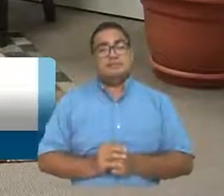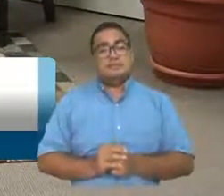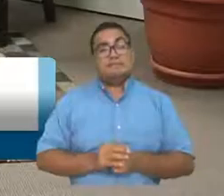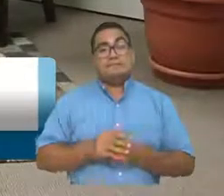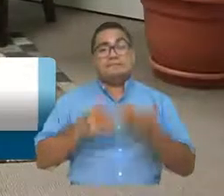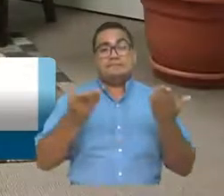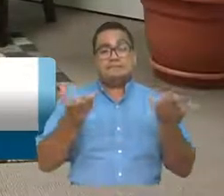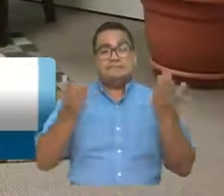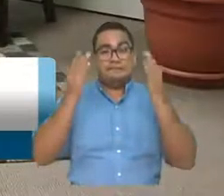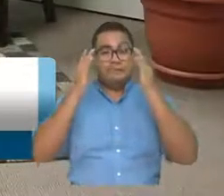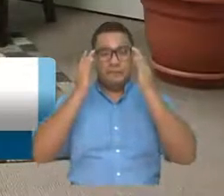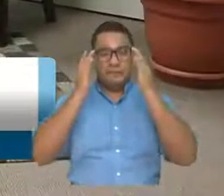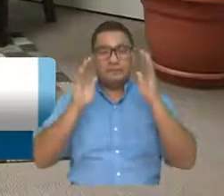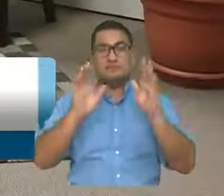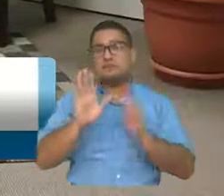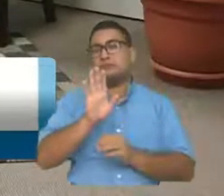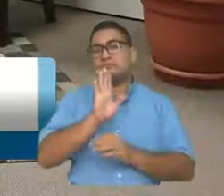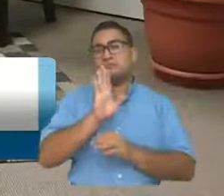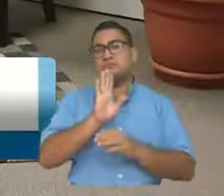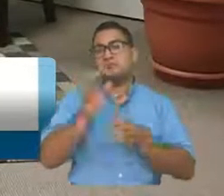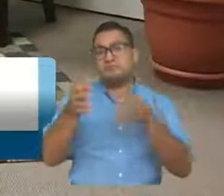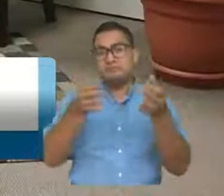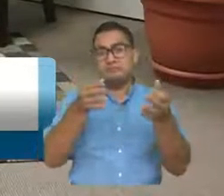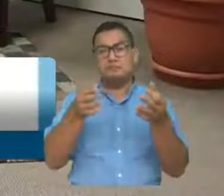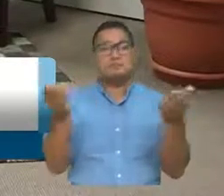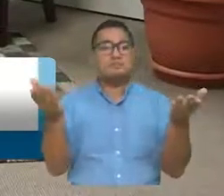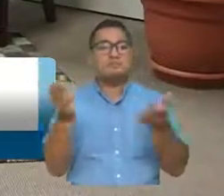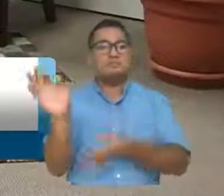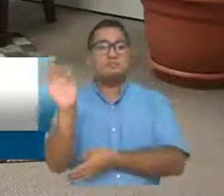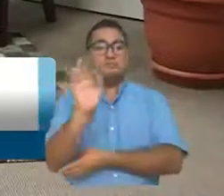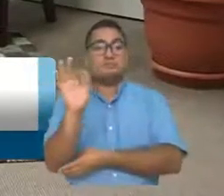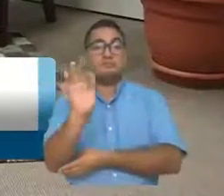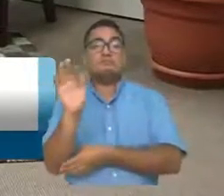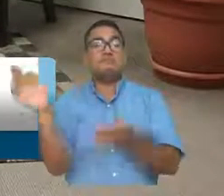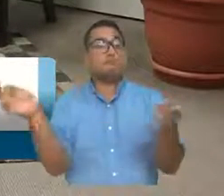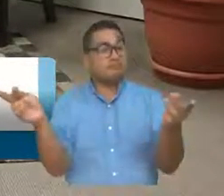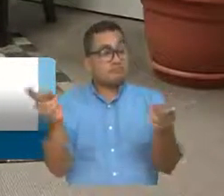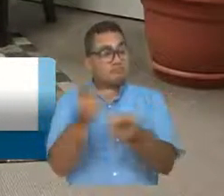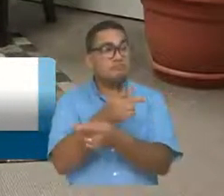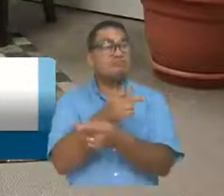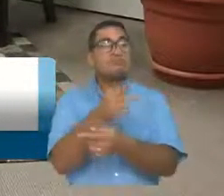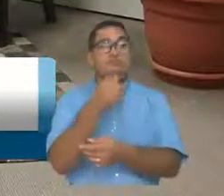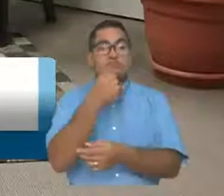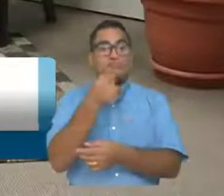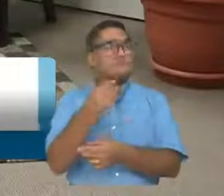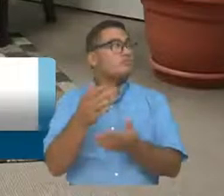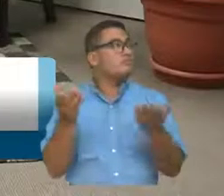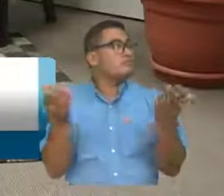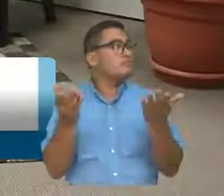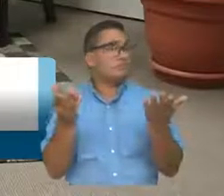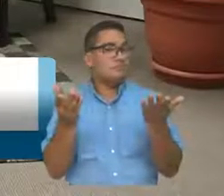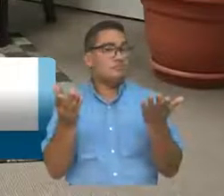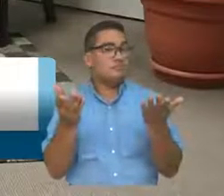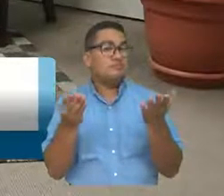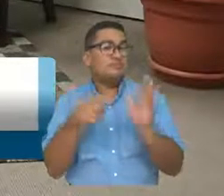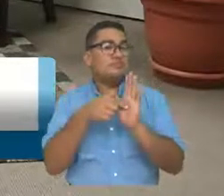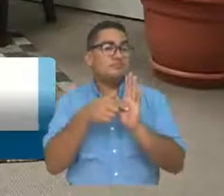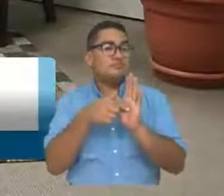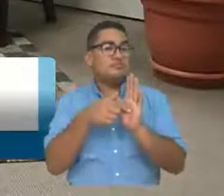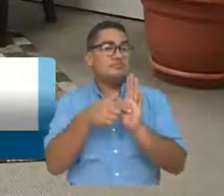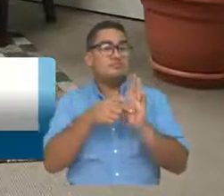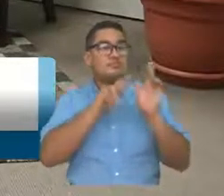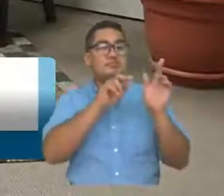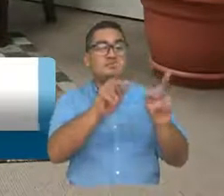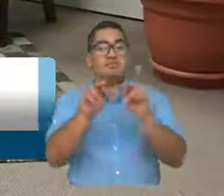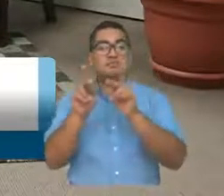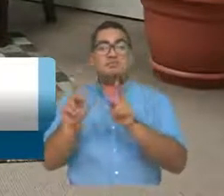problemas a nivel pulmonar, no llega mucha oxigenación al corazón, y al final la persona puede hasta sufrir un infarto y